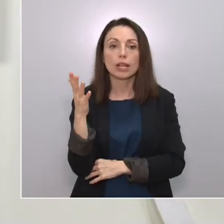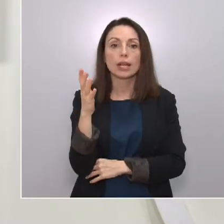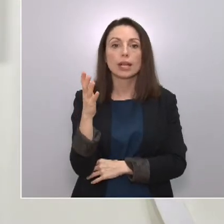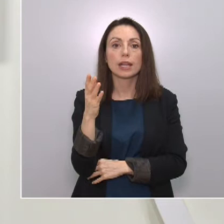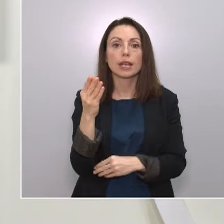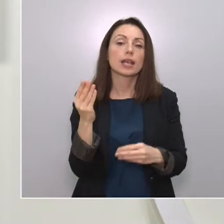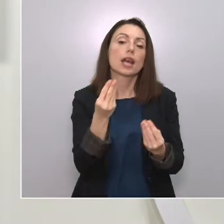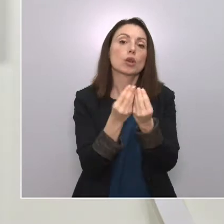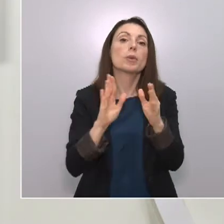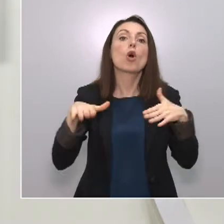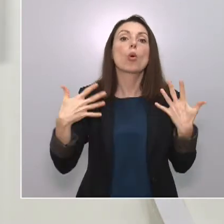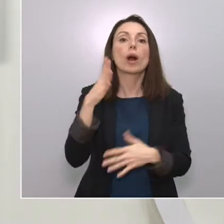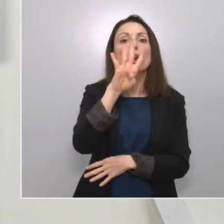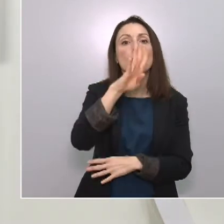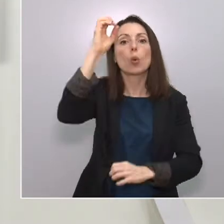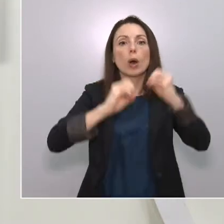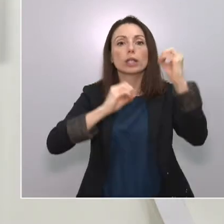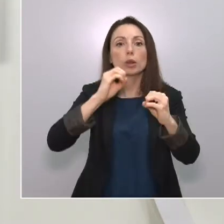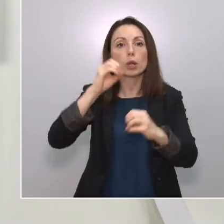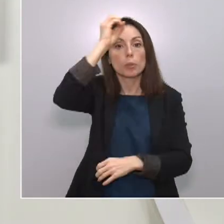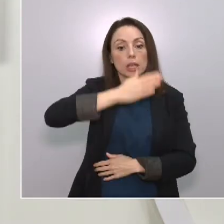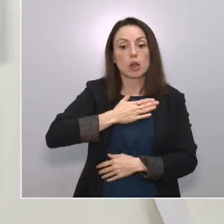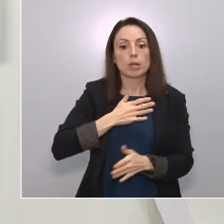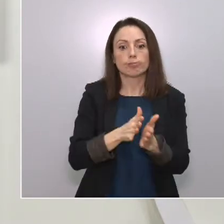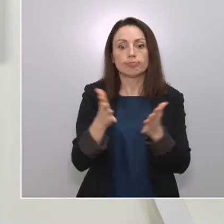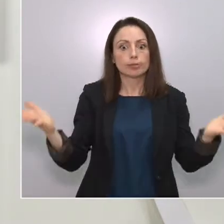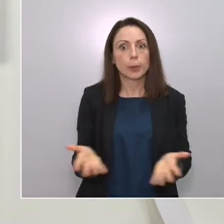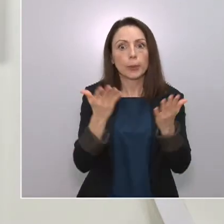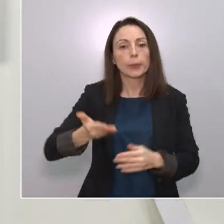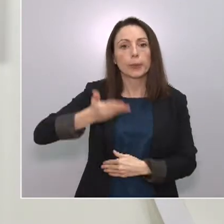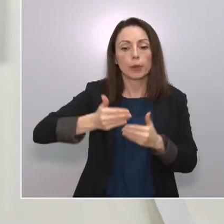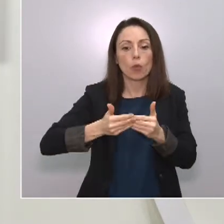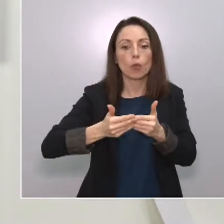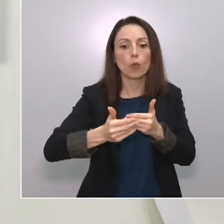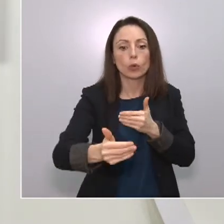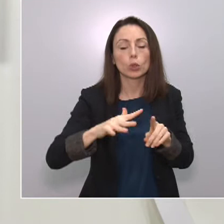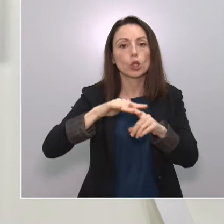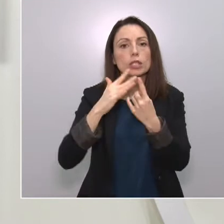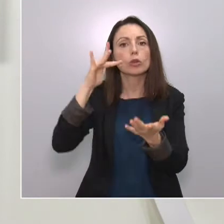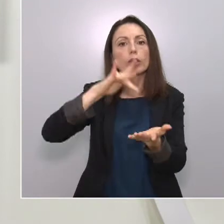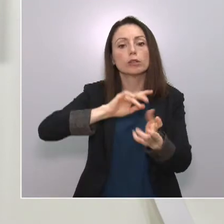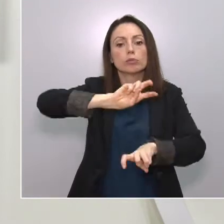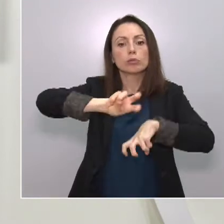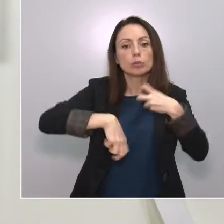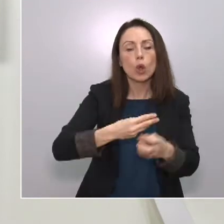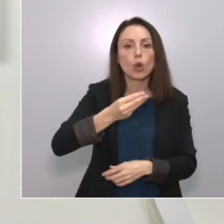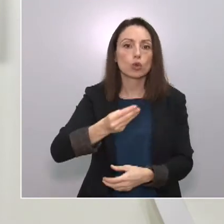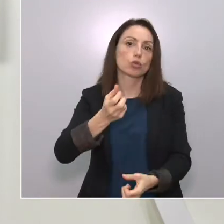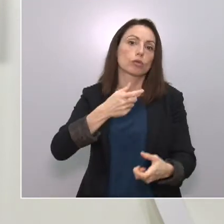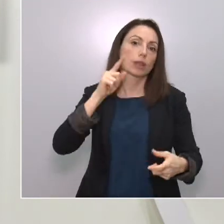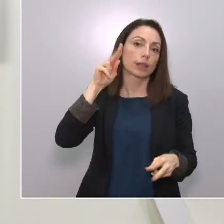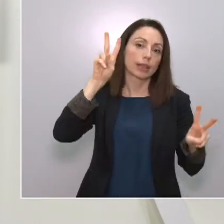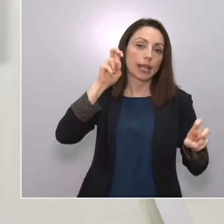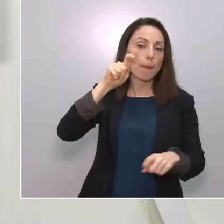4%. Considero que es un estímulo fundamental que puede suponer, cuando llegue el momento, la reactivación del consumo turístico y,